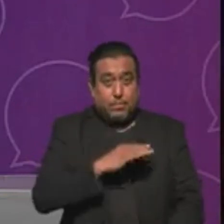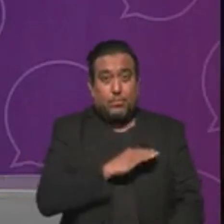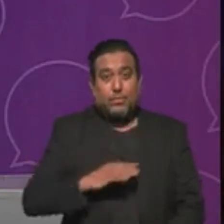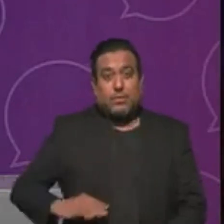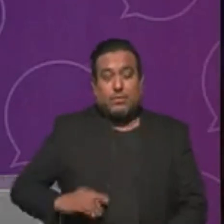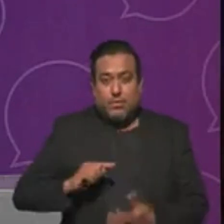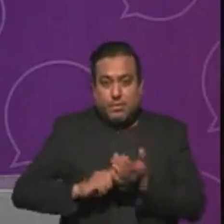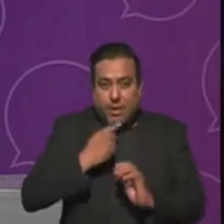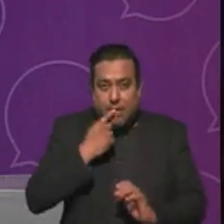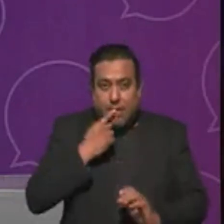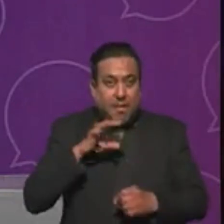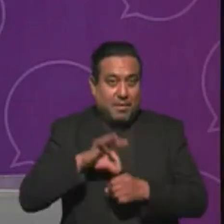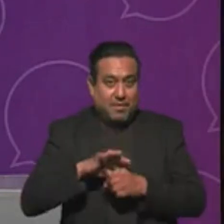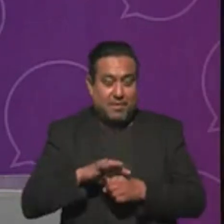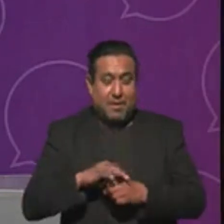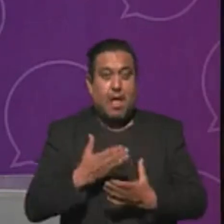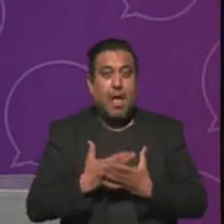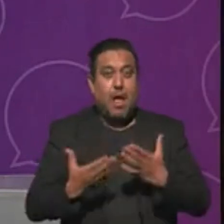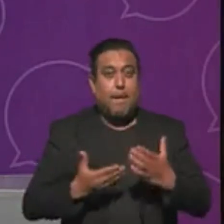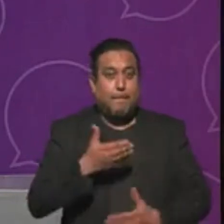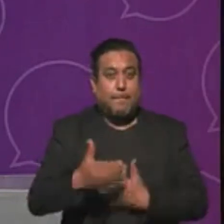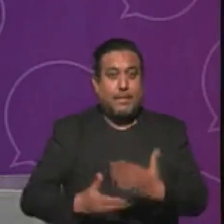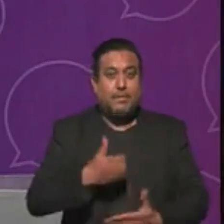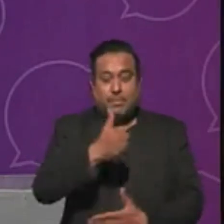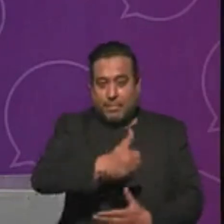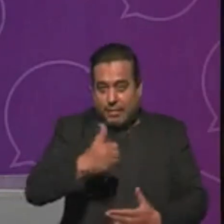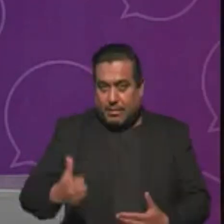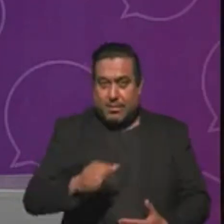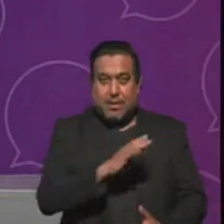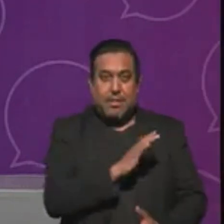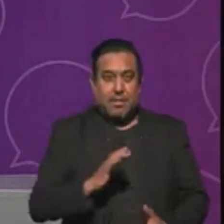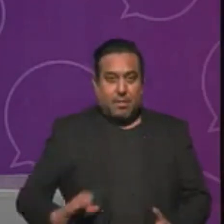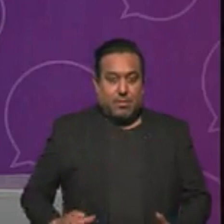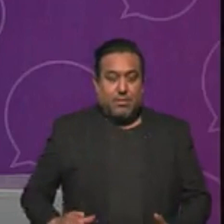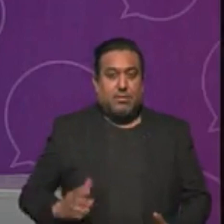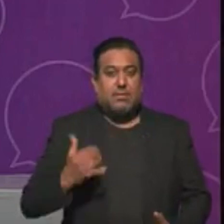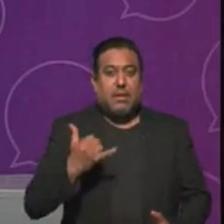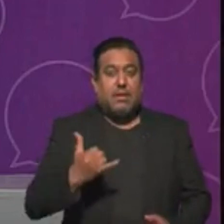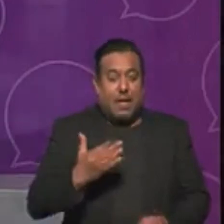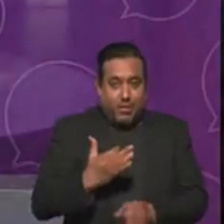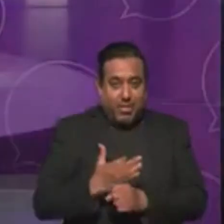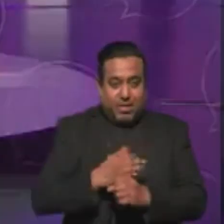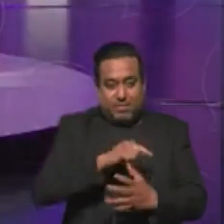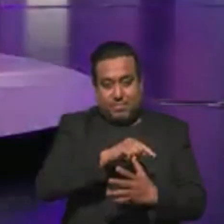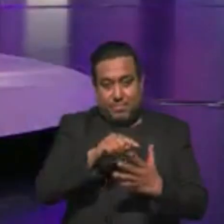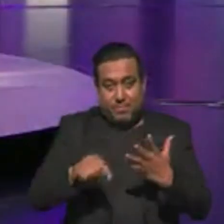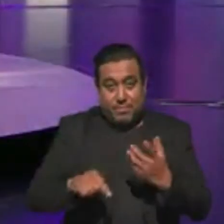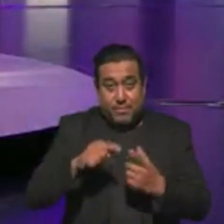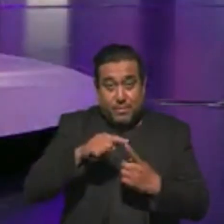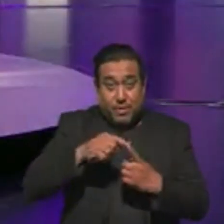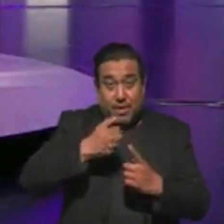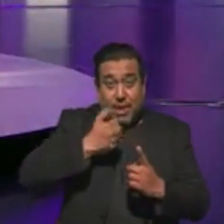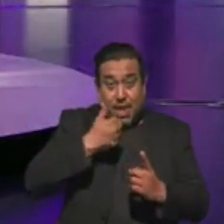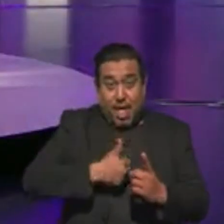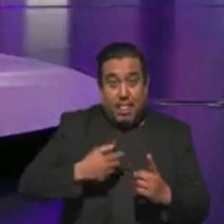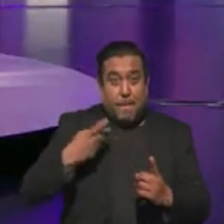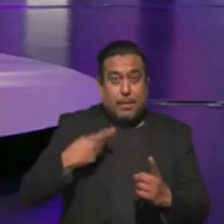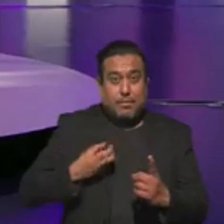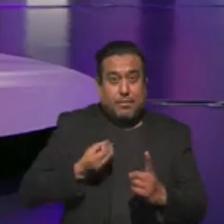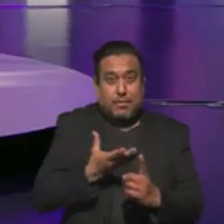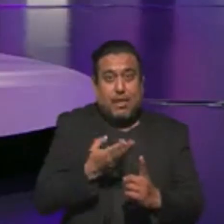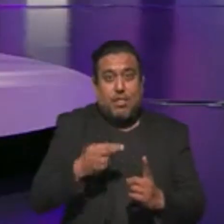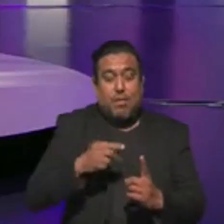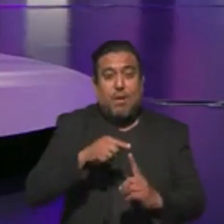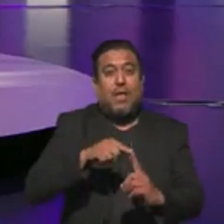de Celaya enseguida presentamos a las candidaturas que nos acompañarán en esta ocasión al mencionarlas una por una hará su